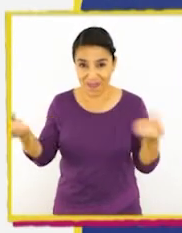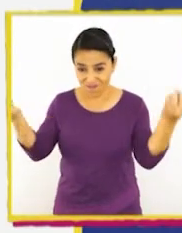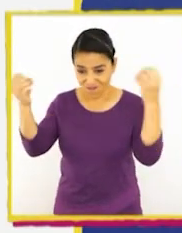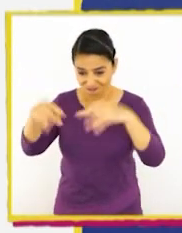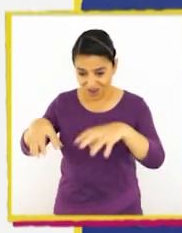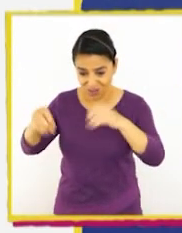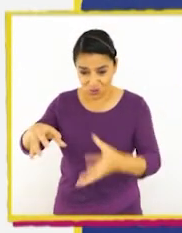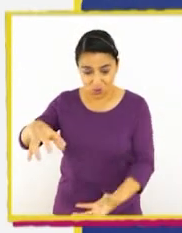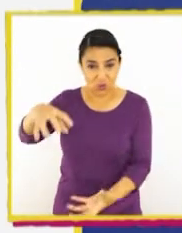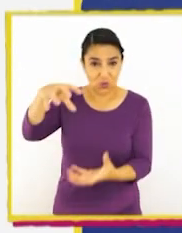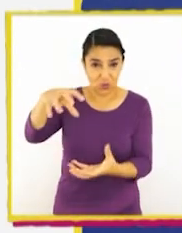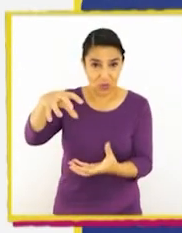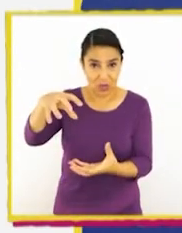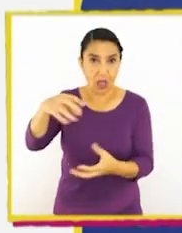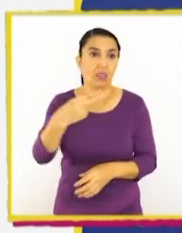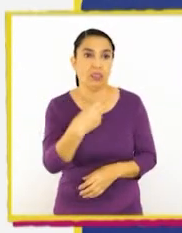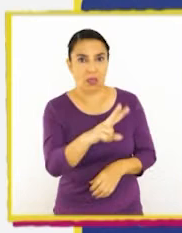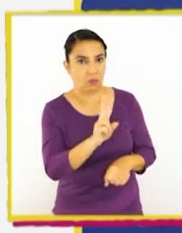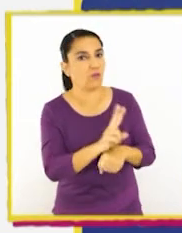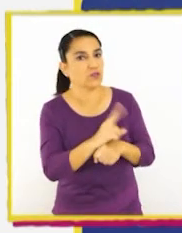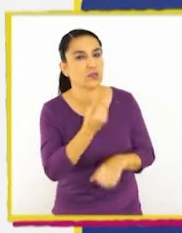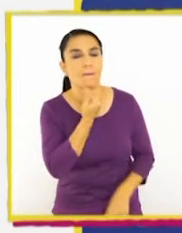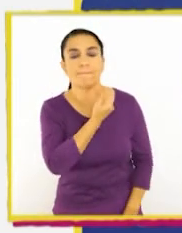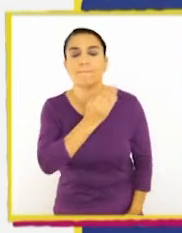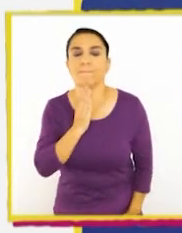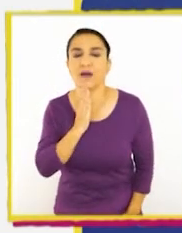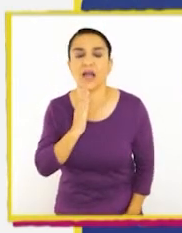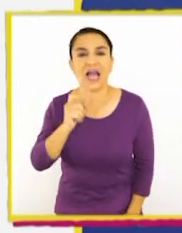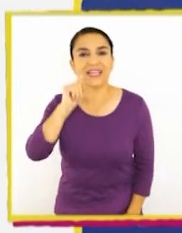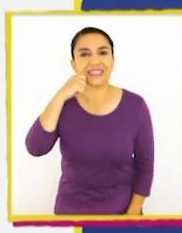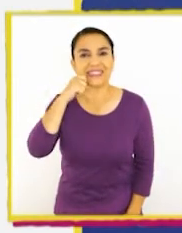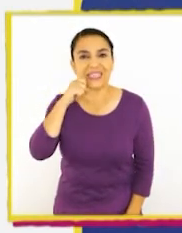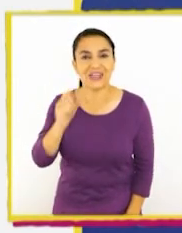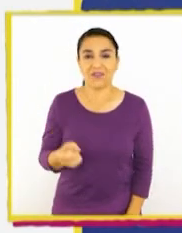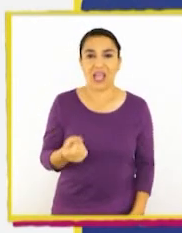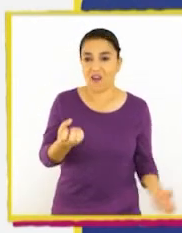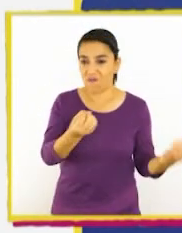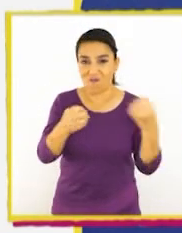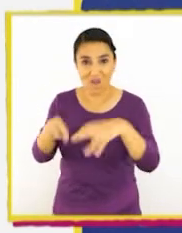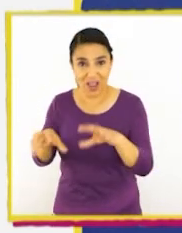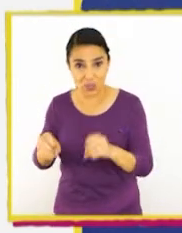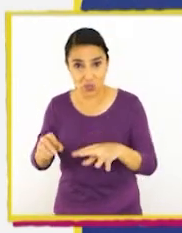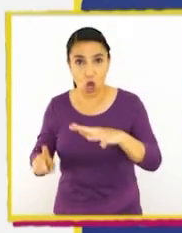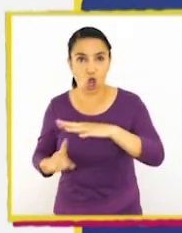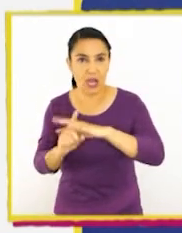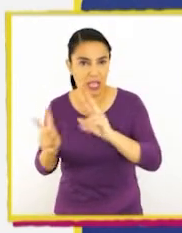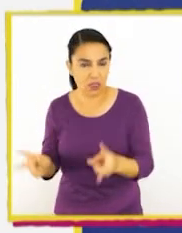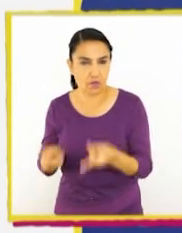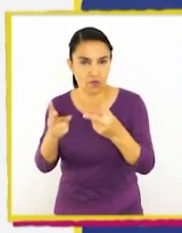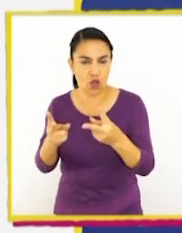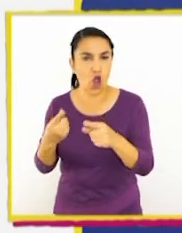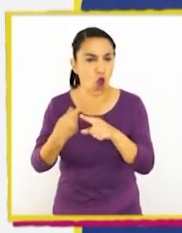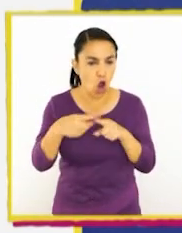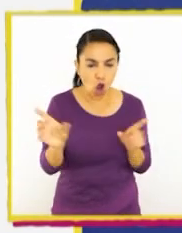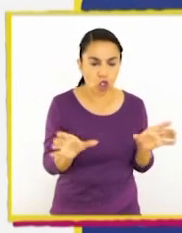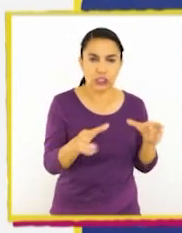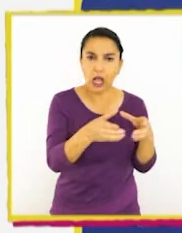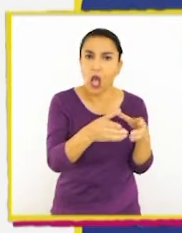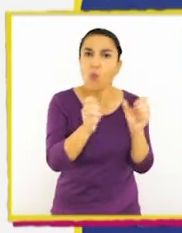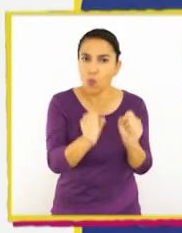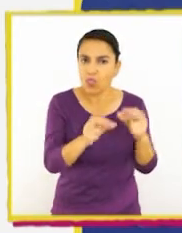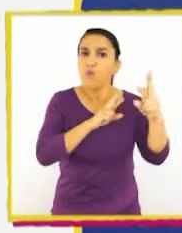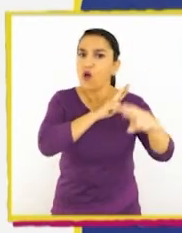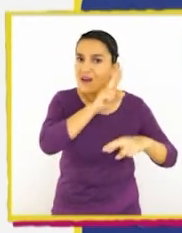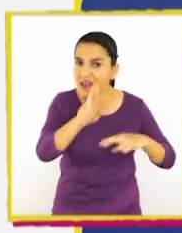está en nuestra basura y de la profesora Maca corresponde a residuos orgánicos y del resto una gran parte